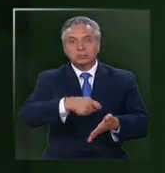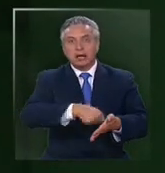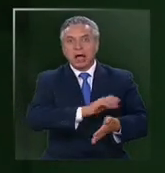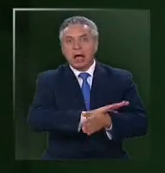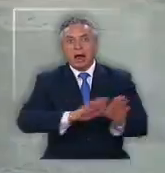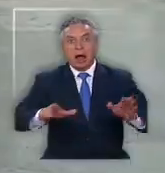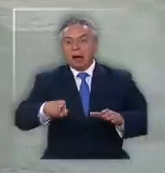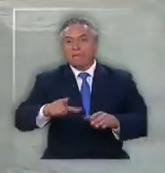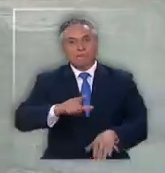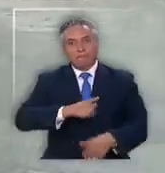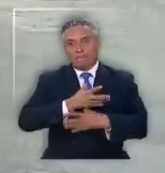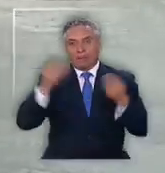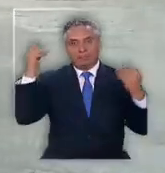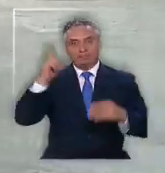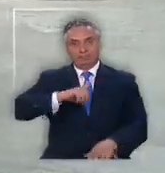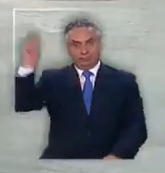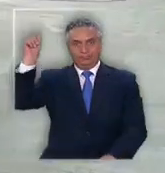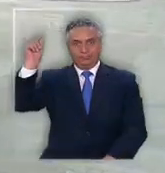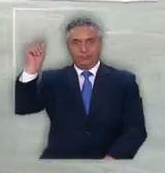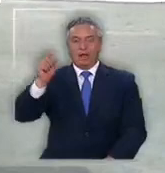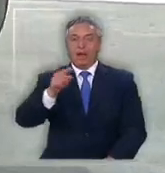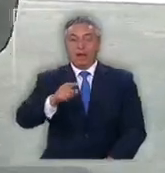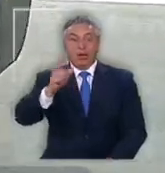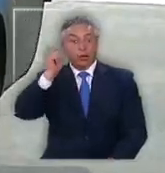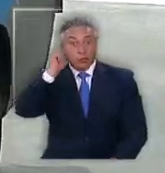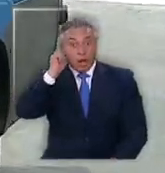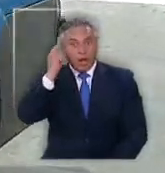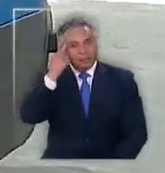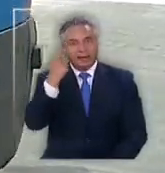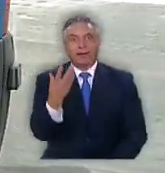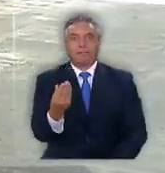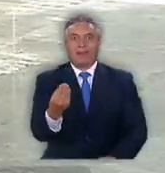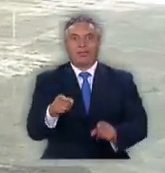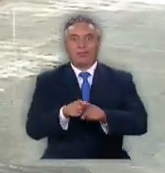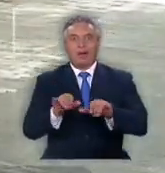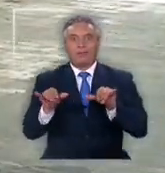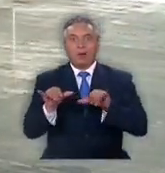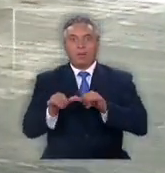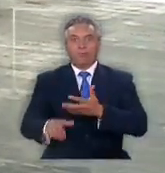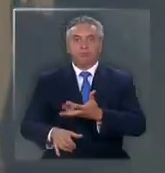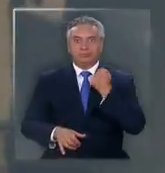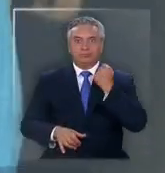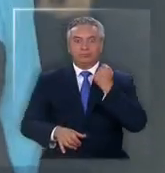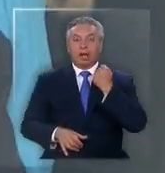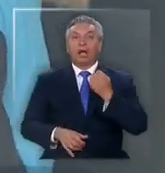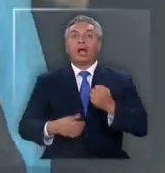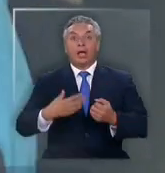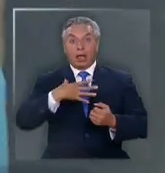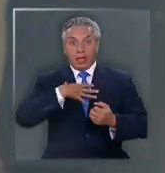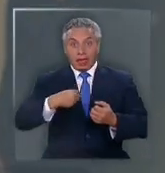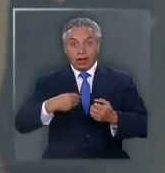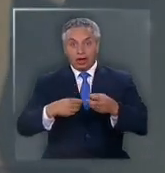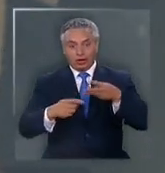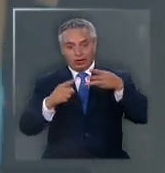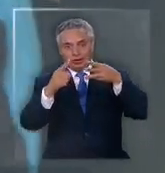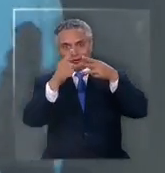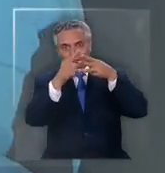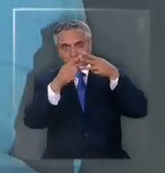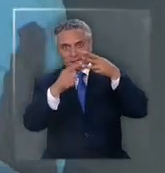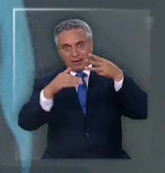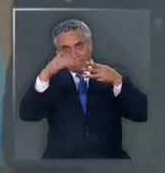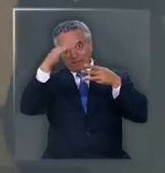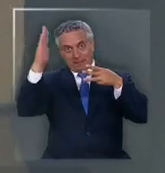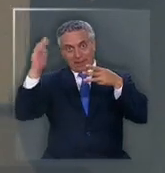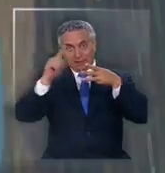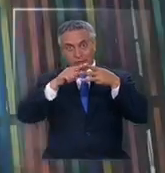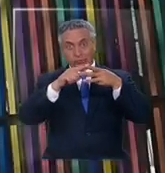retirándose del lugar la mujer habría temido que le quitaran a su bebé tres hijos mayores de padres diferentes están en manos de